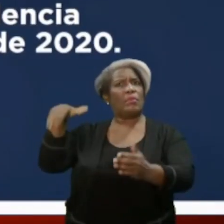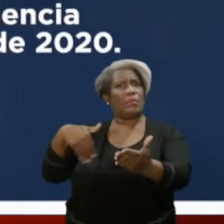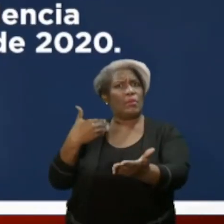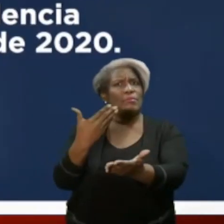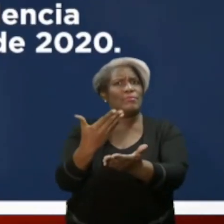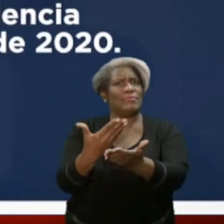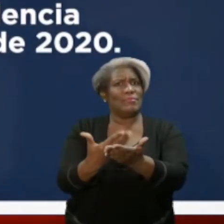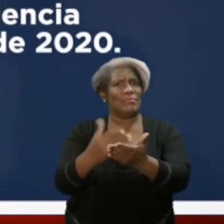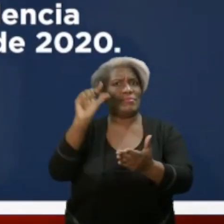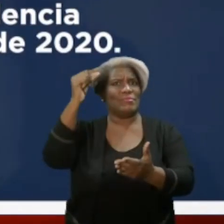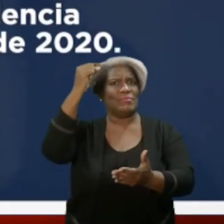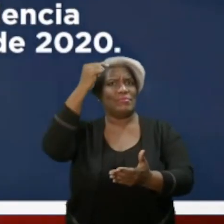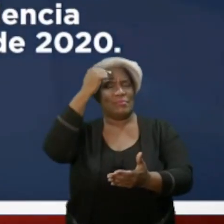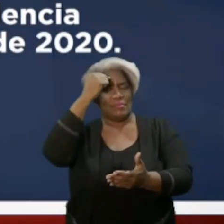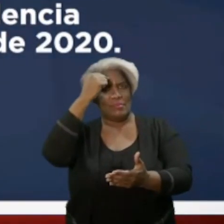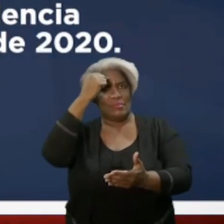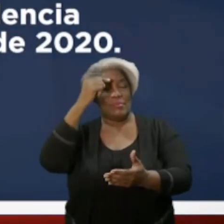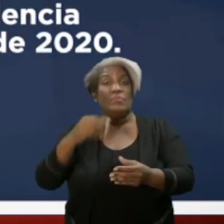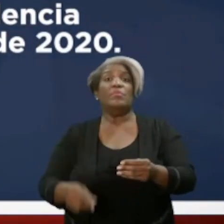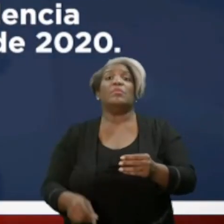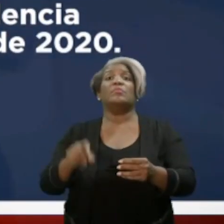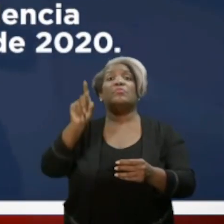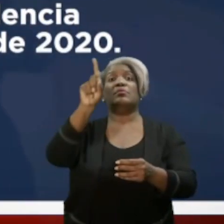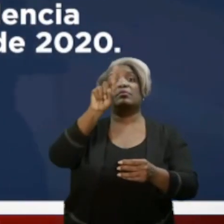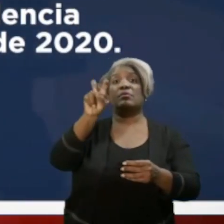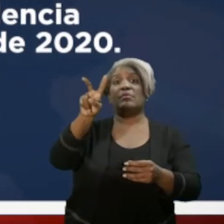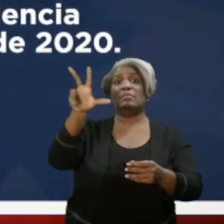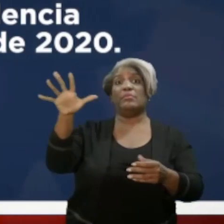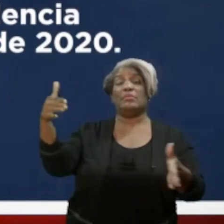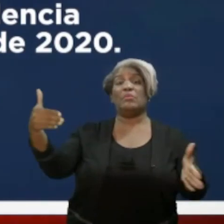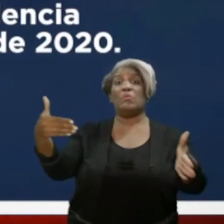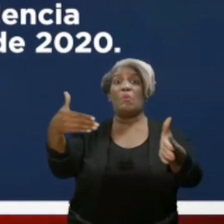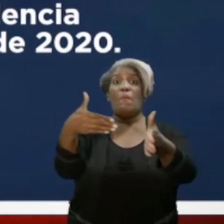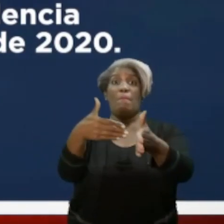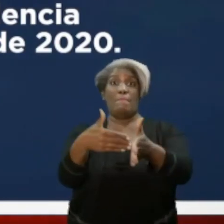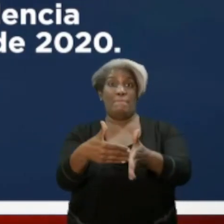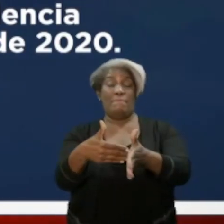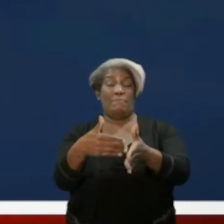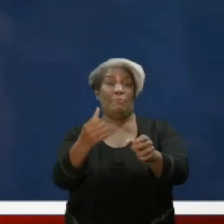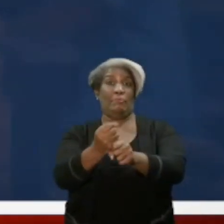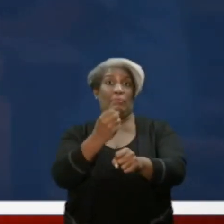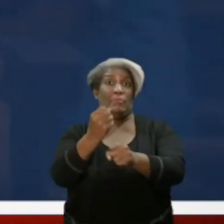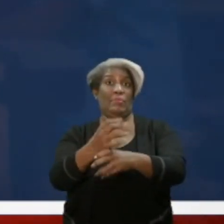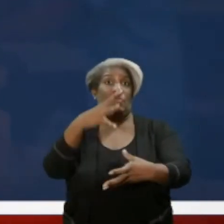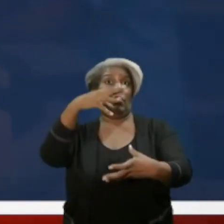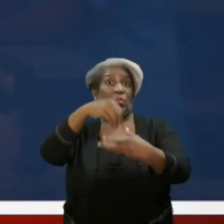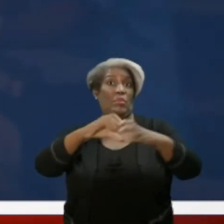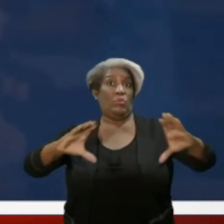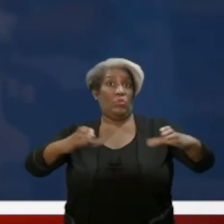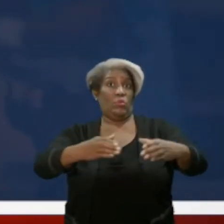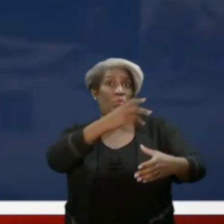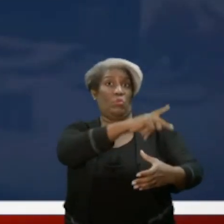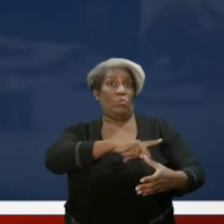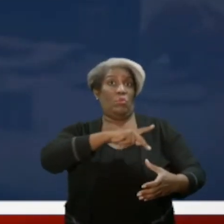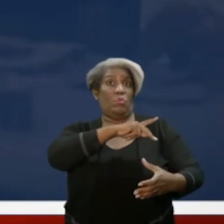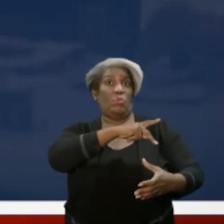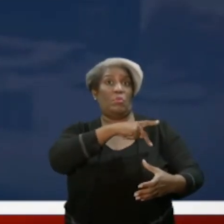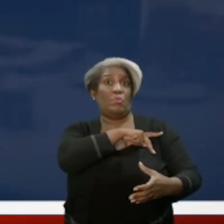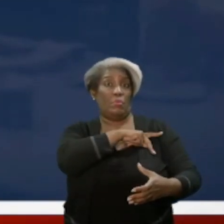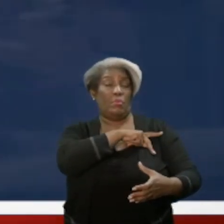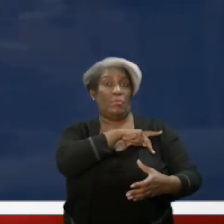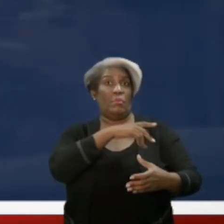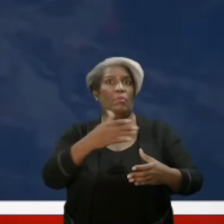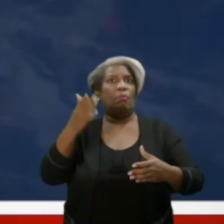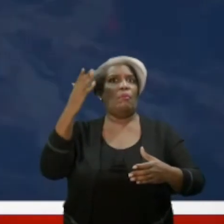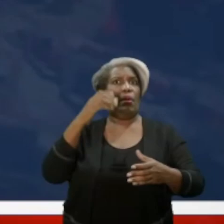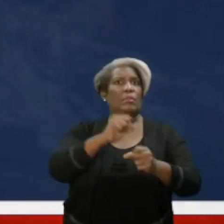y con más de 125 mil empleos formales del sector privado de los que había en febrero del 2020 antes